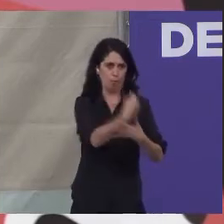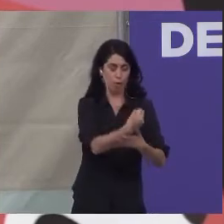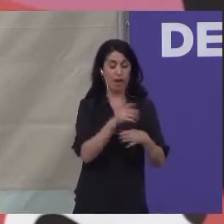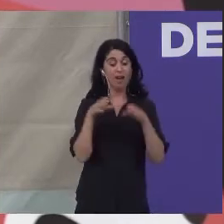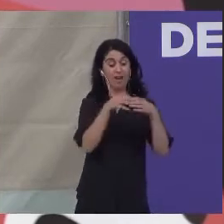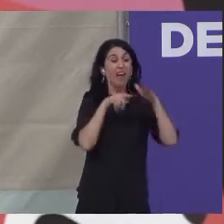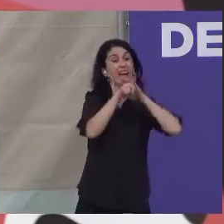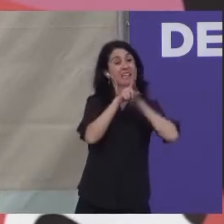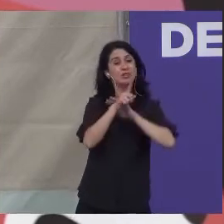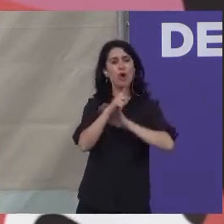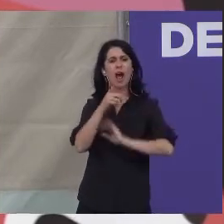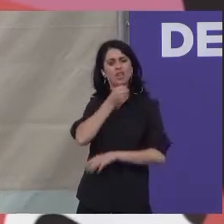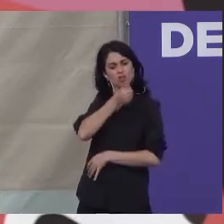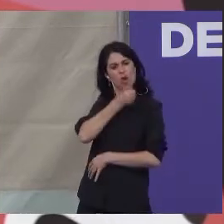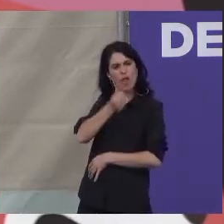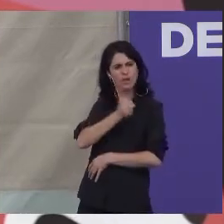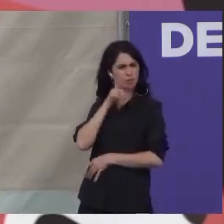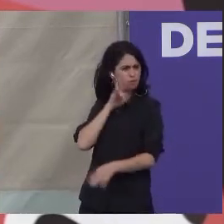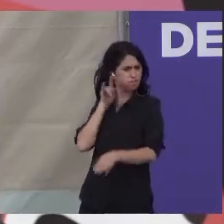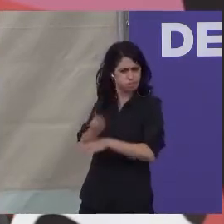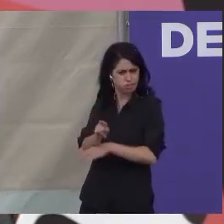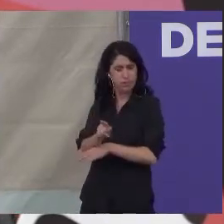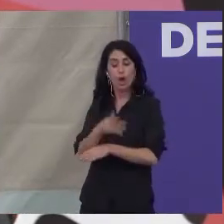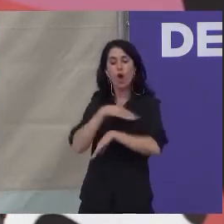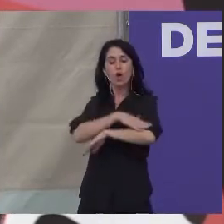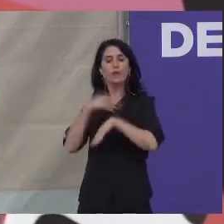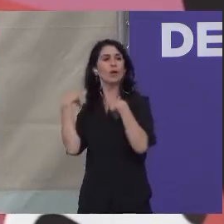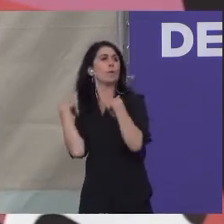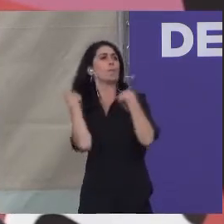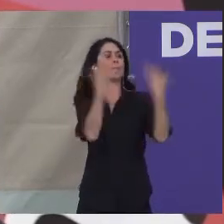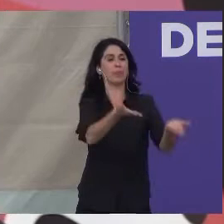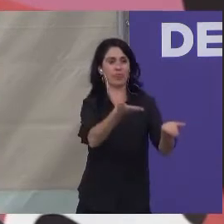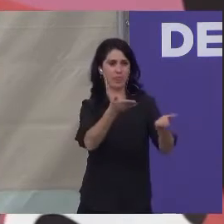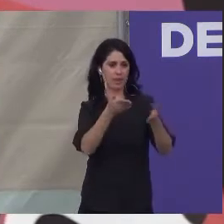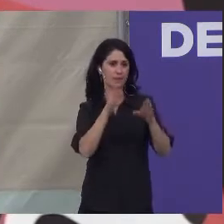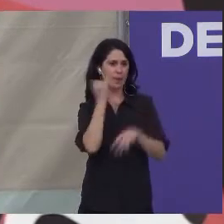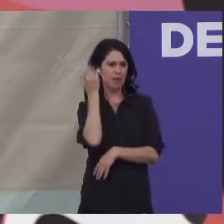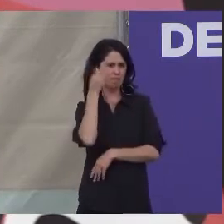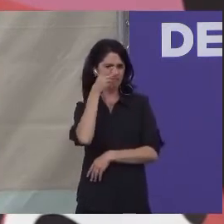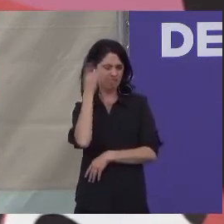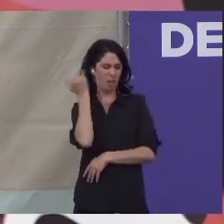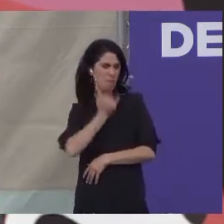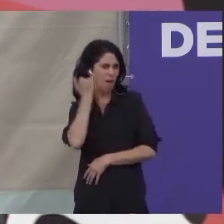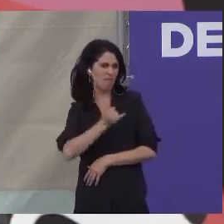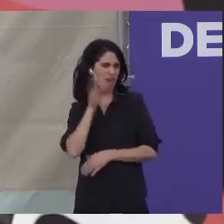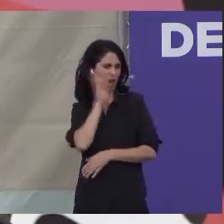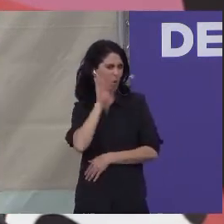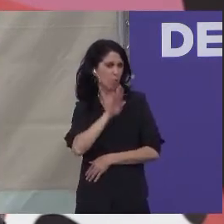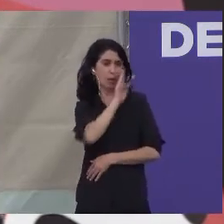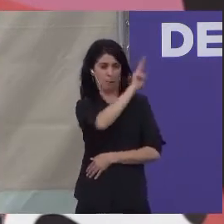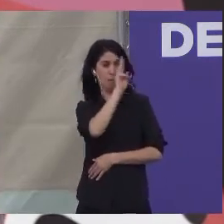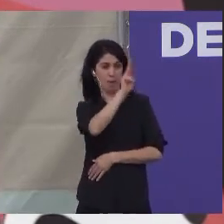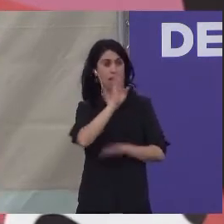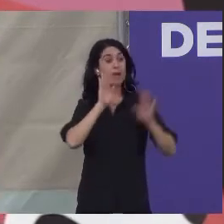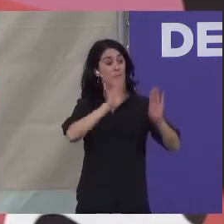socialismo, una gestora que le ha dado el gobierno a la mafia corrupta del Partido Popular. Pero fuera del Congreso, en las